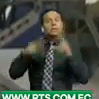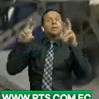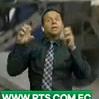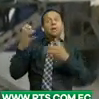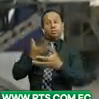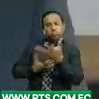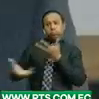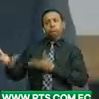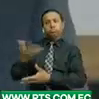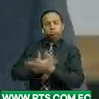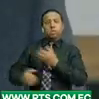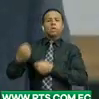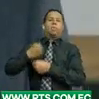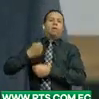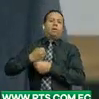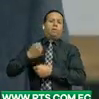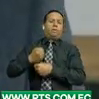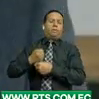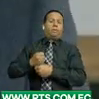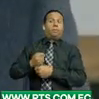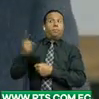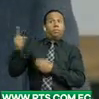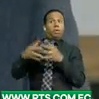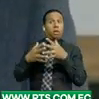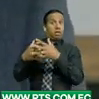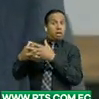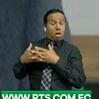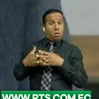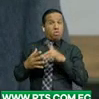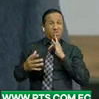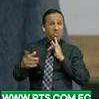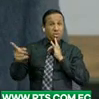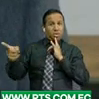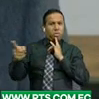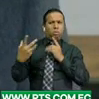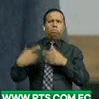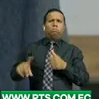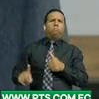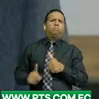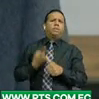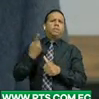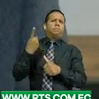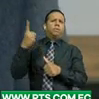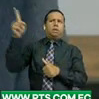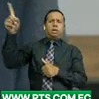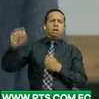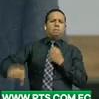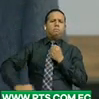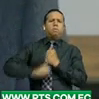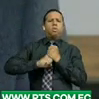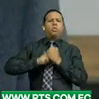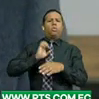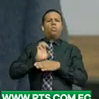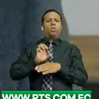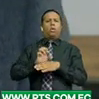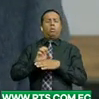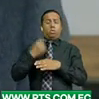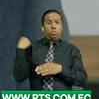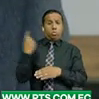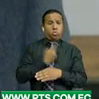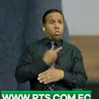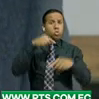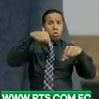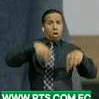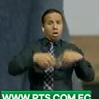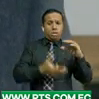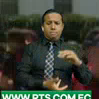gran importancia. Los Estados Unidos es el socio principal del Ecuador. Entre 40 y 45% de las exportaciones ecuatorianas van